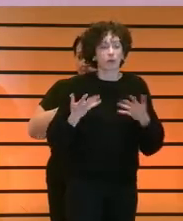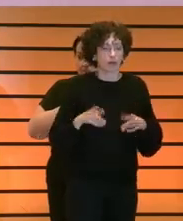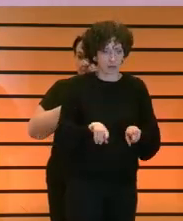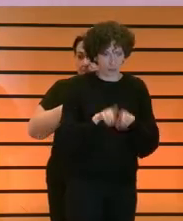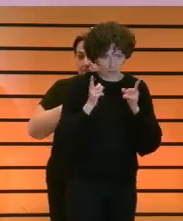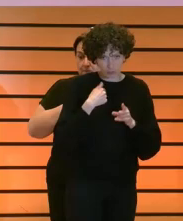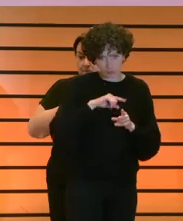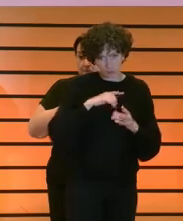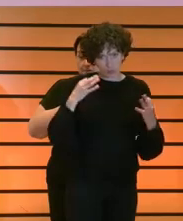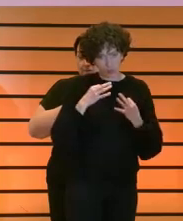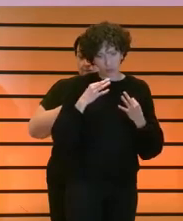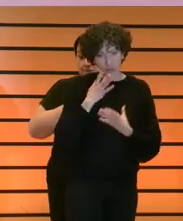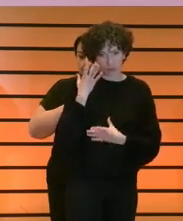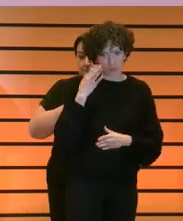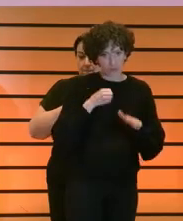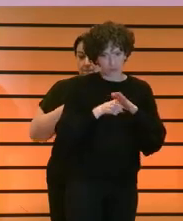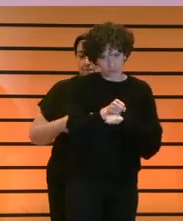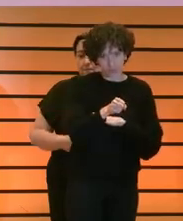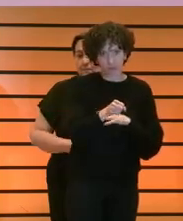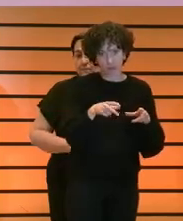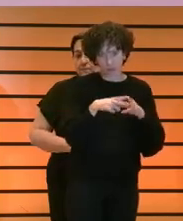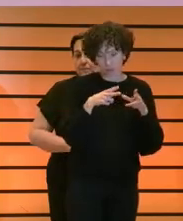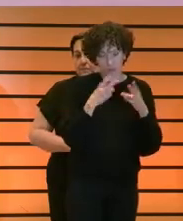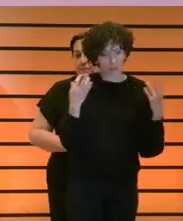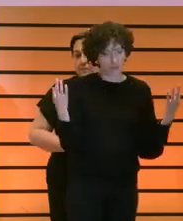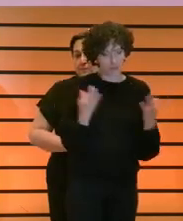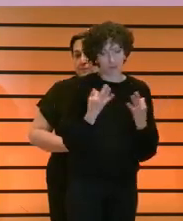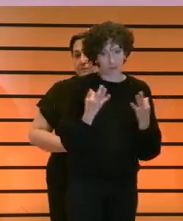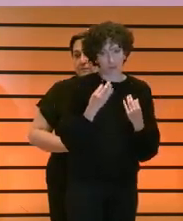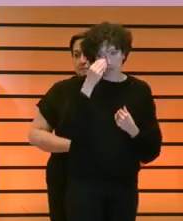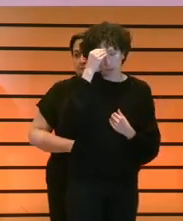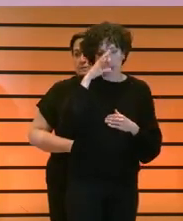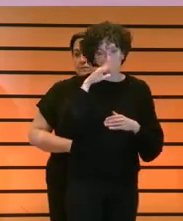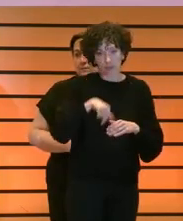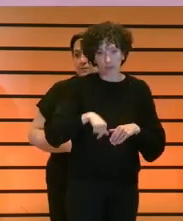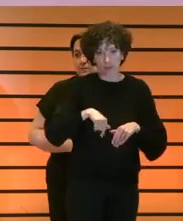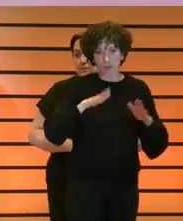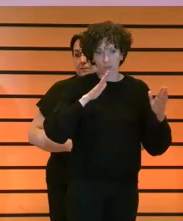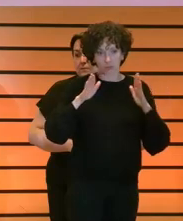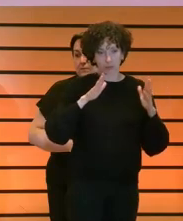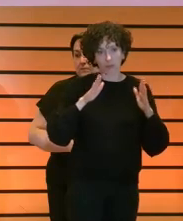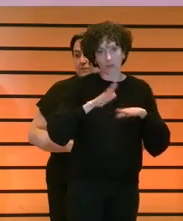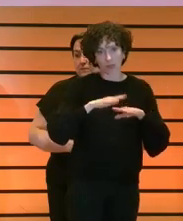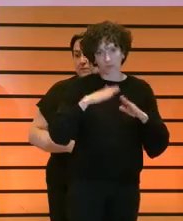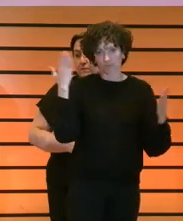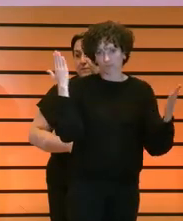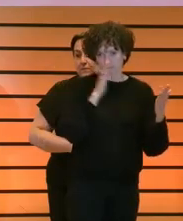estar insertados y plenamente incluidos en esa sociedad, pues creo que es un momento de eso, de dar la